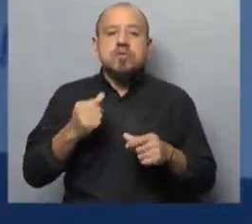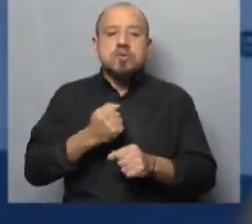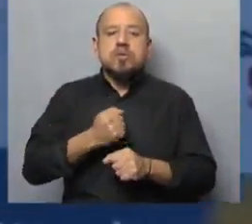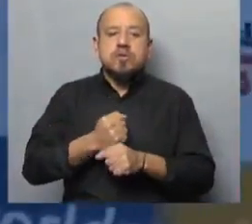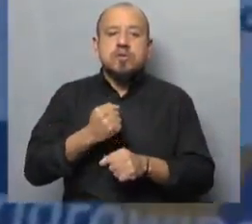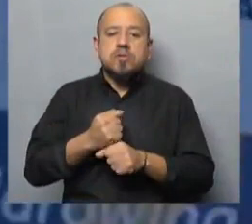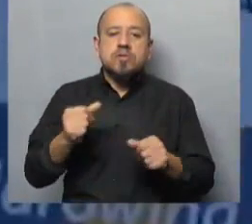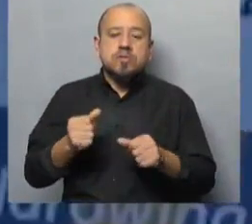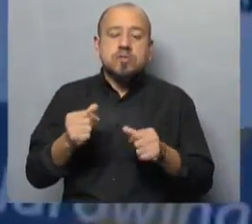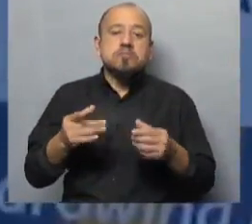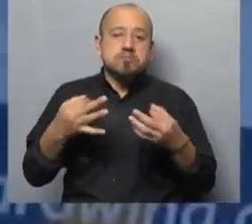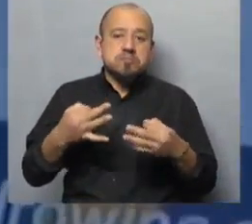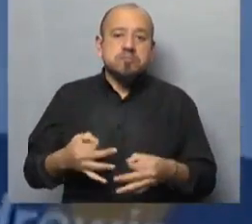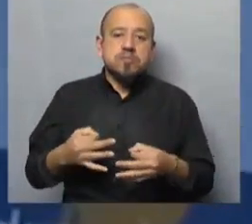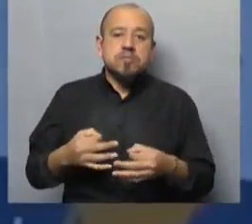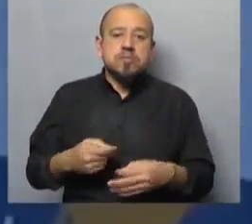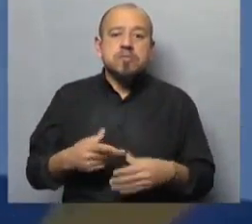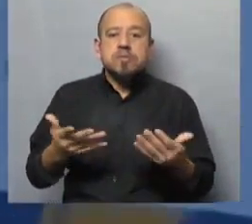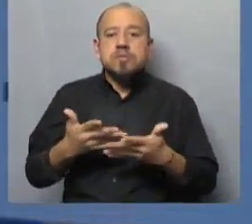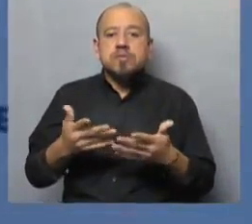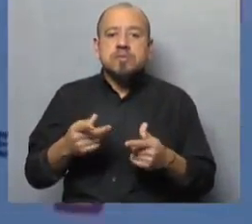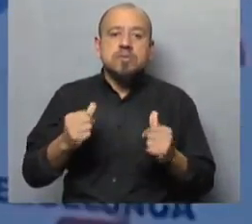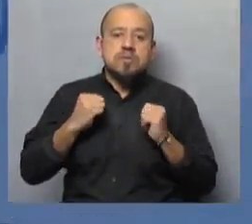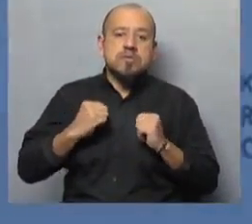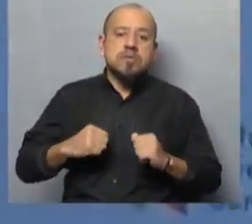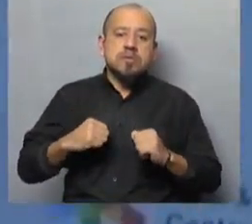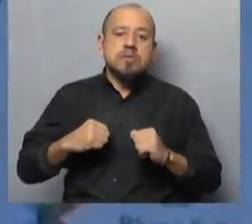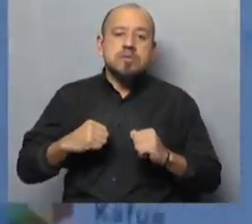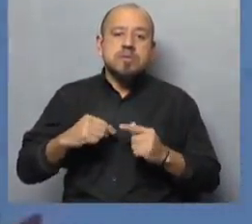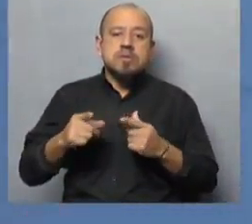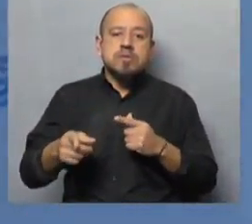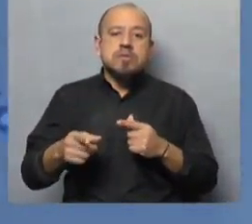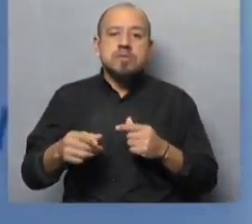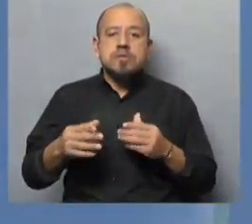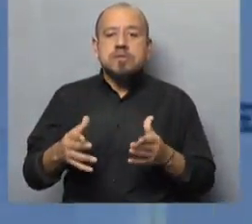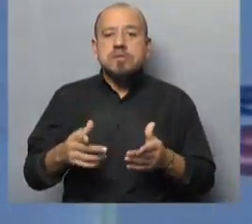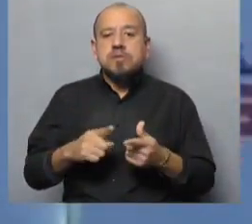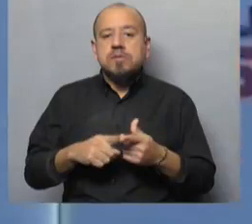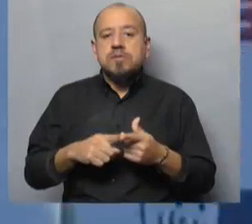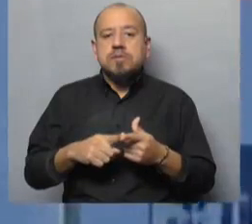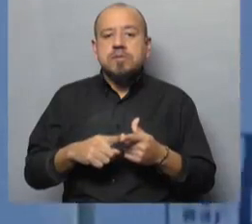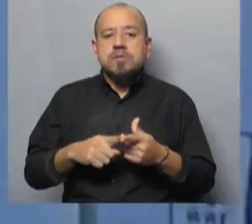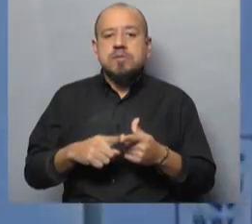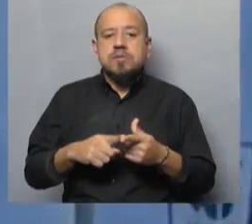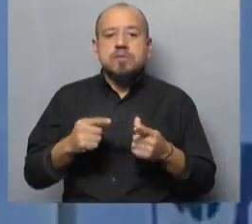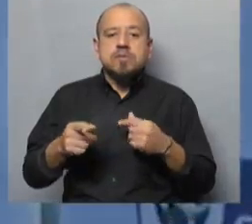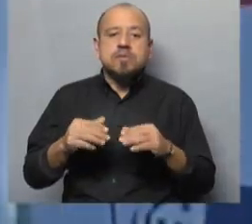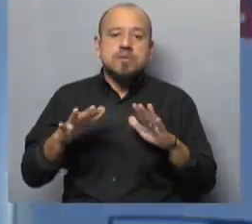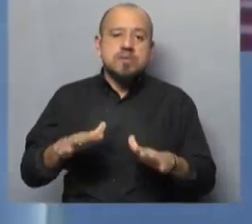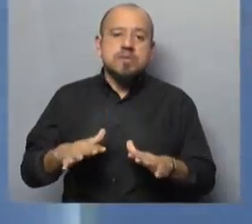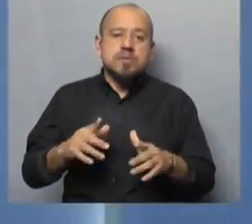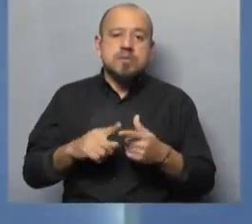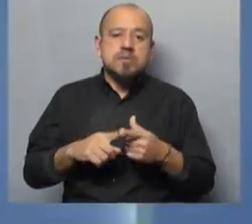se funcionó y bueno ahora descansando todo nos bates y bueno ya conexión valdés un rato baja la ventanita